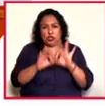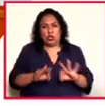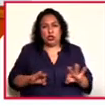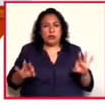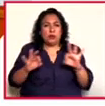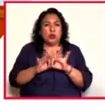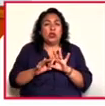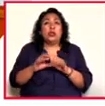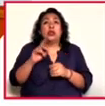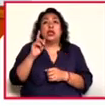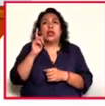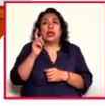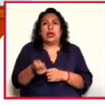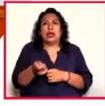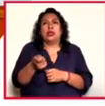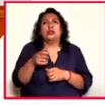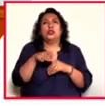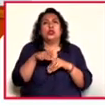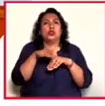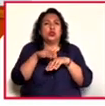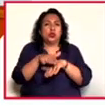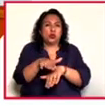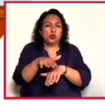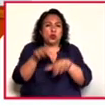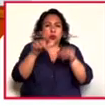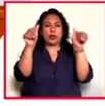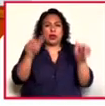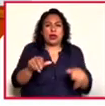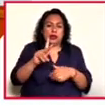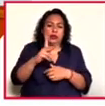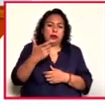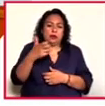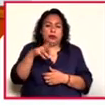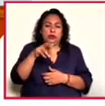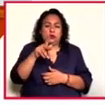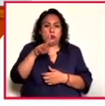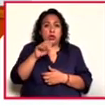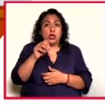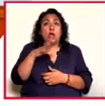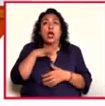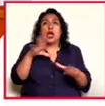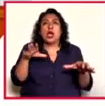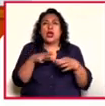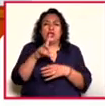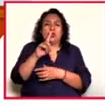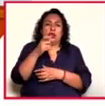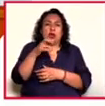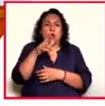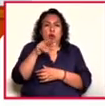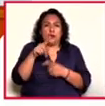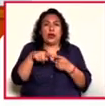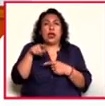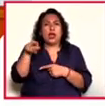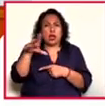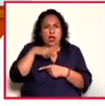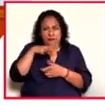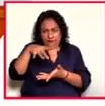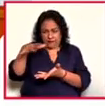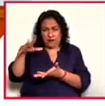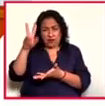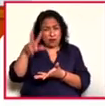ser la que vamos a hacer sobre arte prehispánico con la colección de Diego Rivera. Él formó una colección